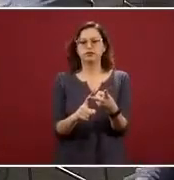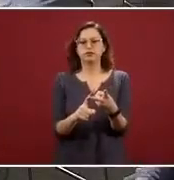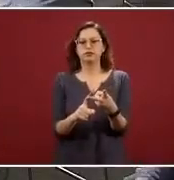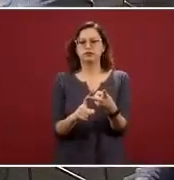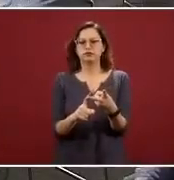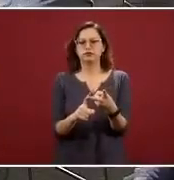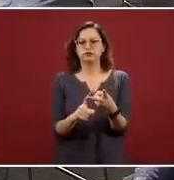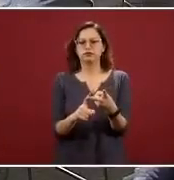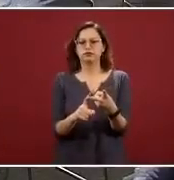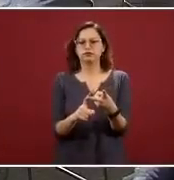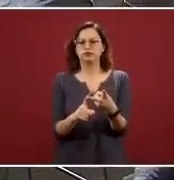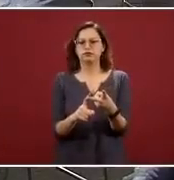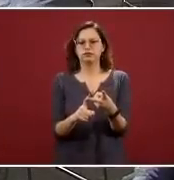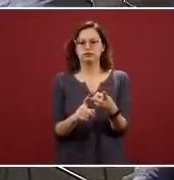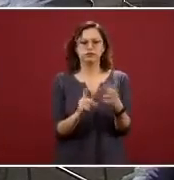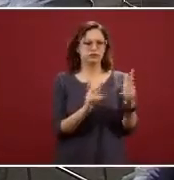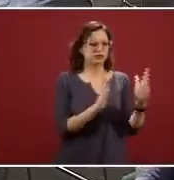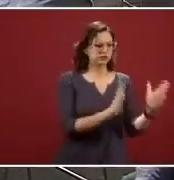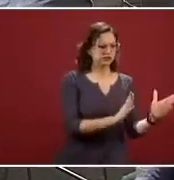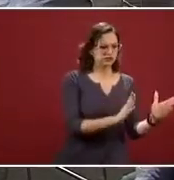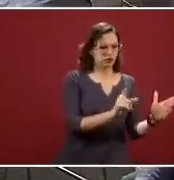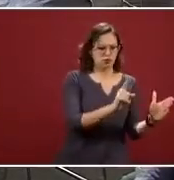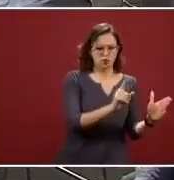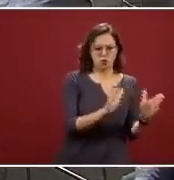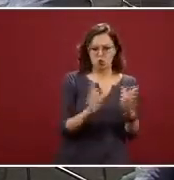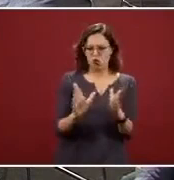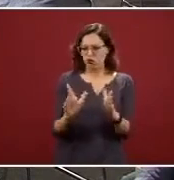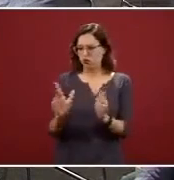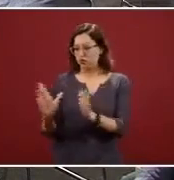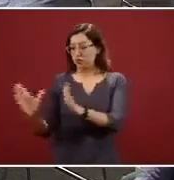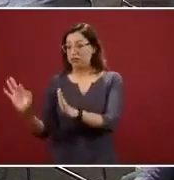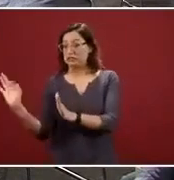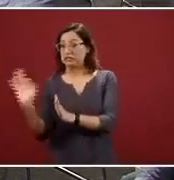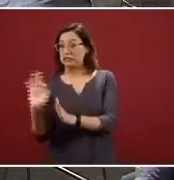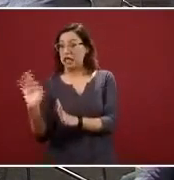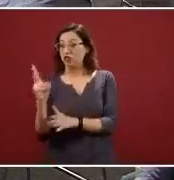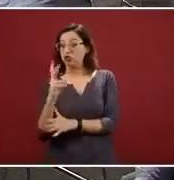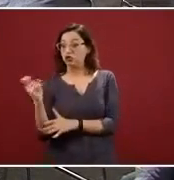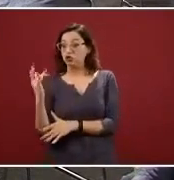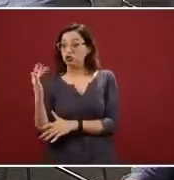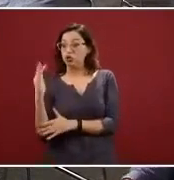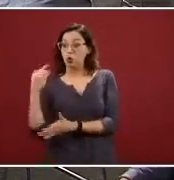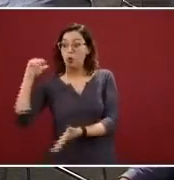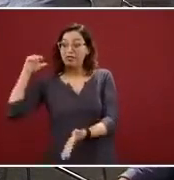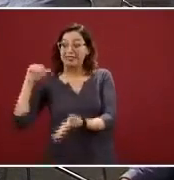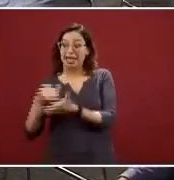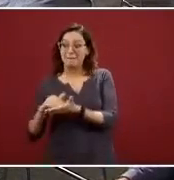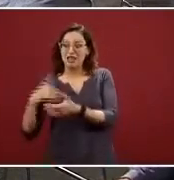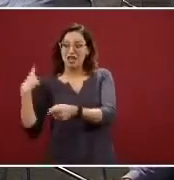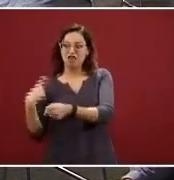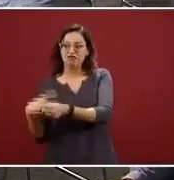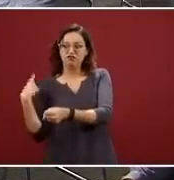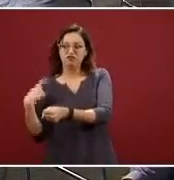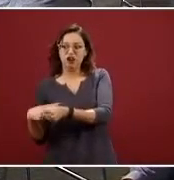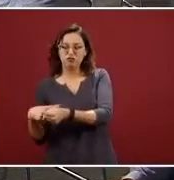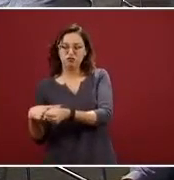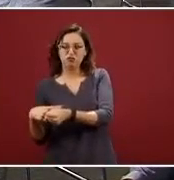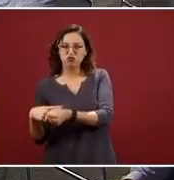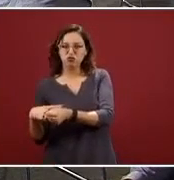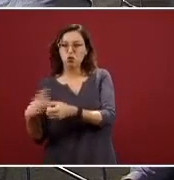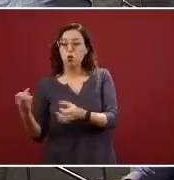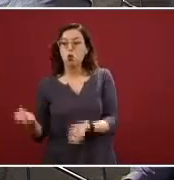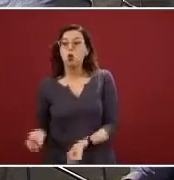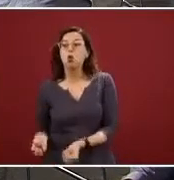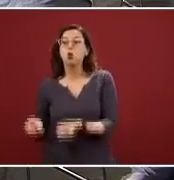potenciales, 250,000 alrededor, ¿qué número de ventiladores se necesitan para atender? Digo, no todos van a